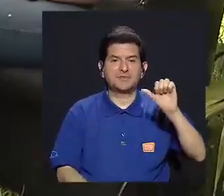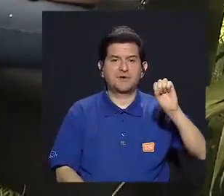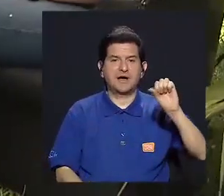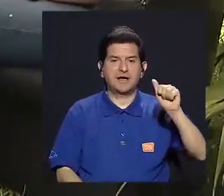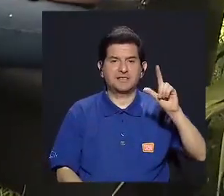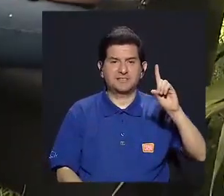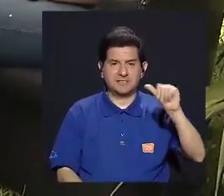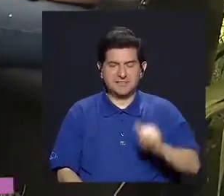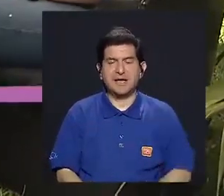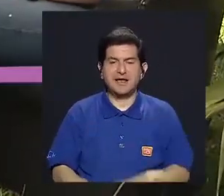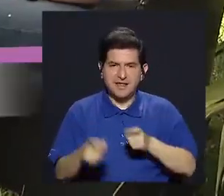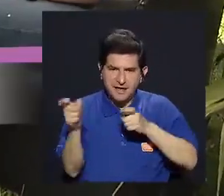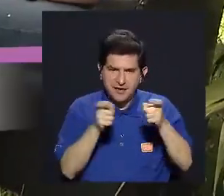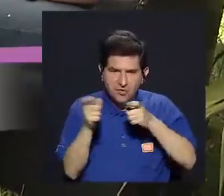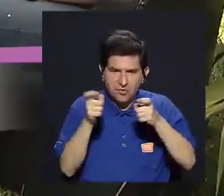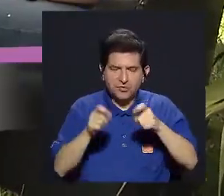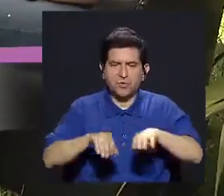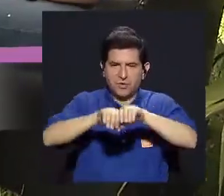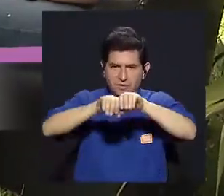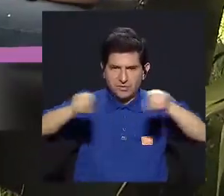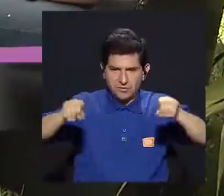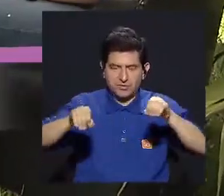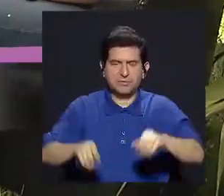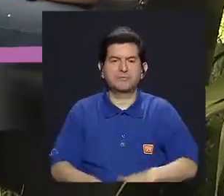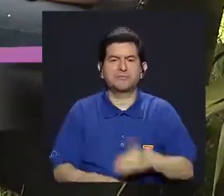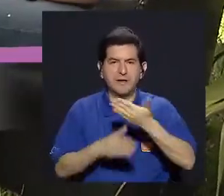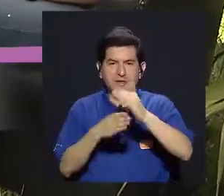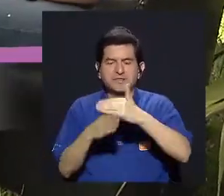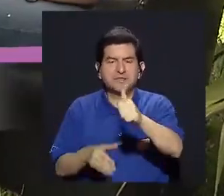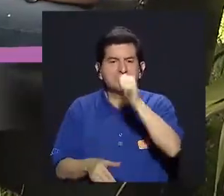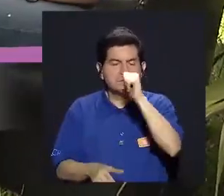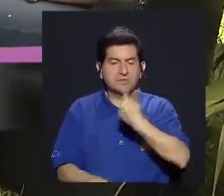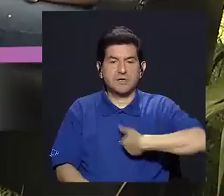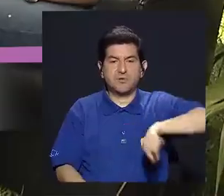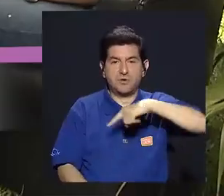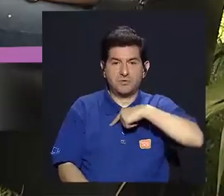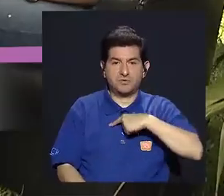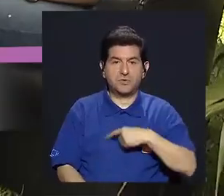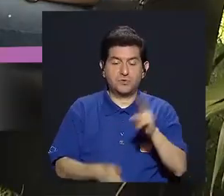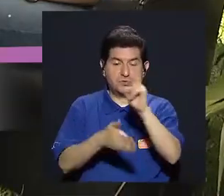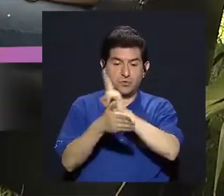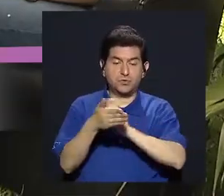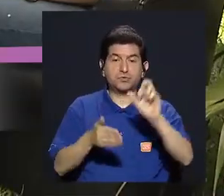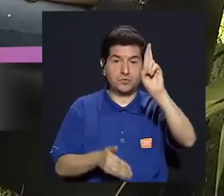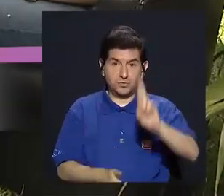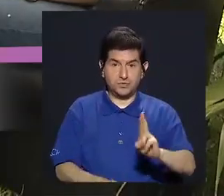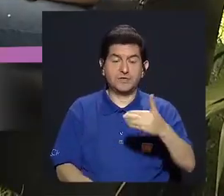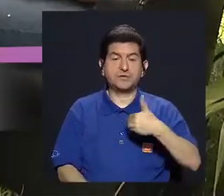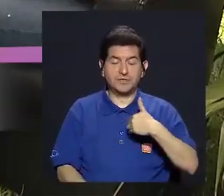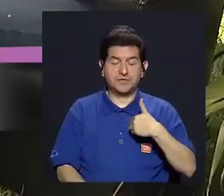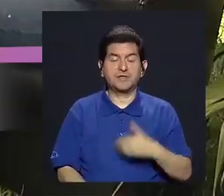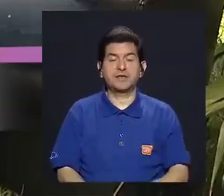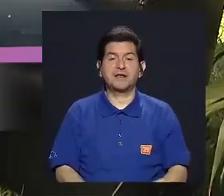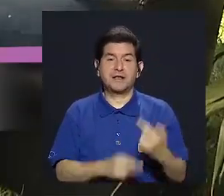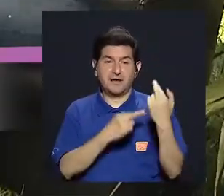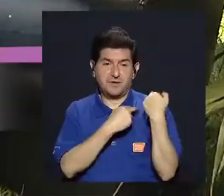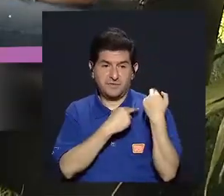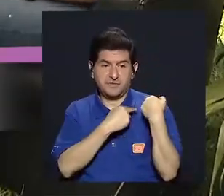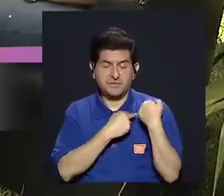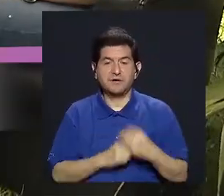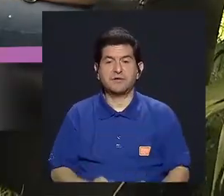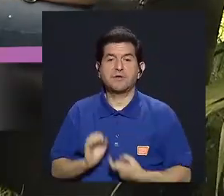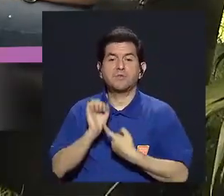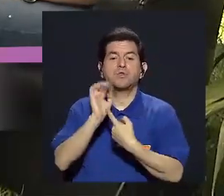asociaciones administradoras de productos nosotros como universidad de costa rica pues tenemos también el deber verdad de la